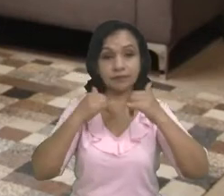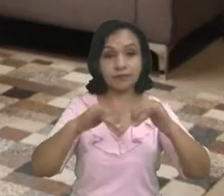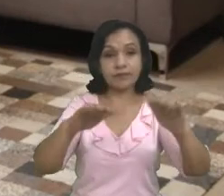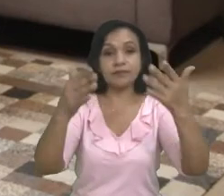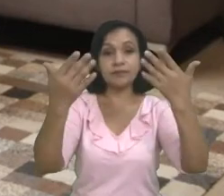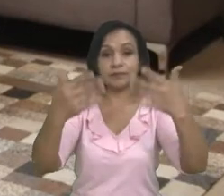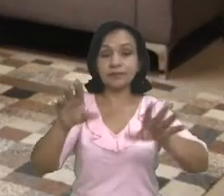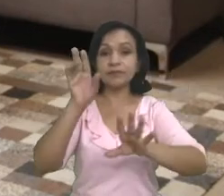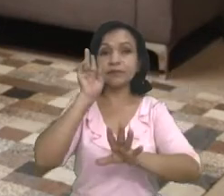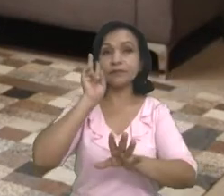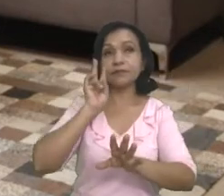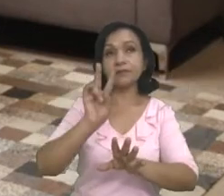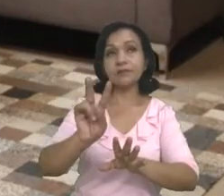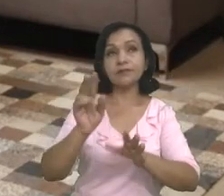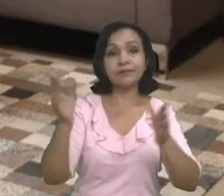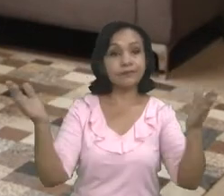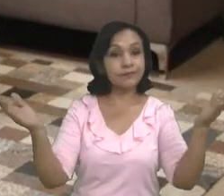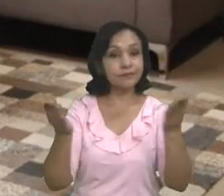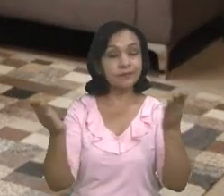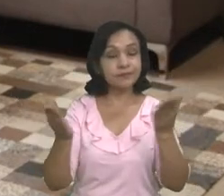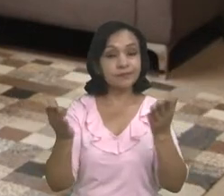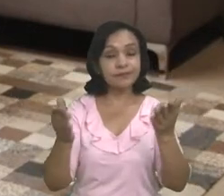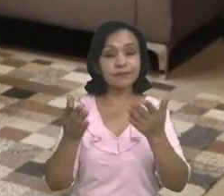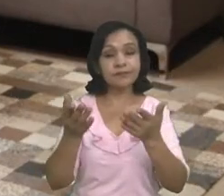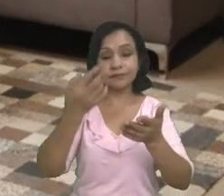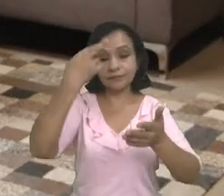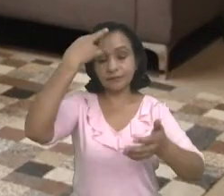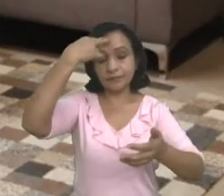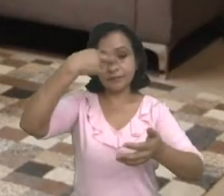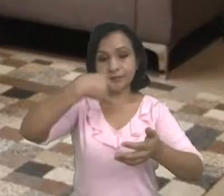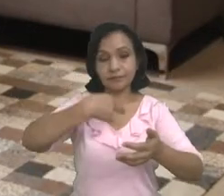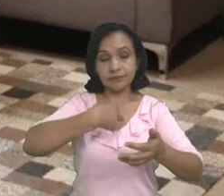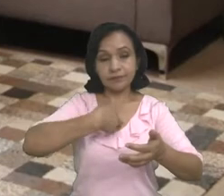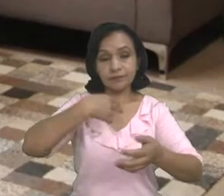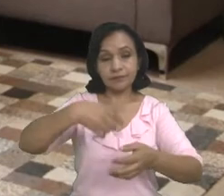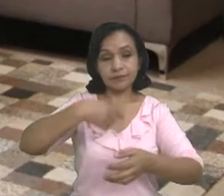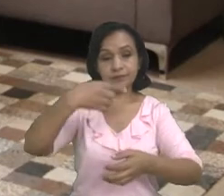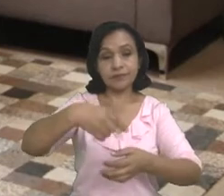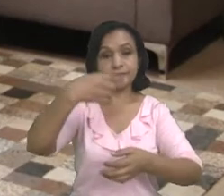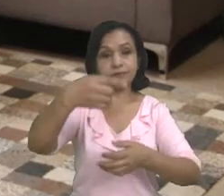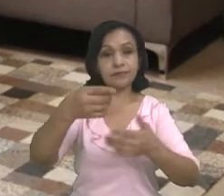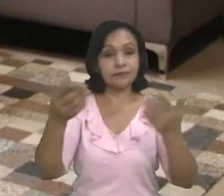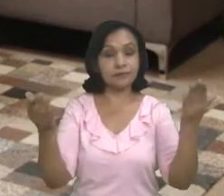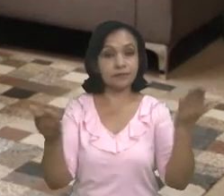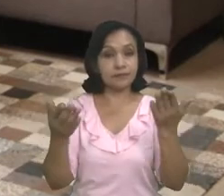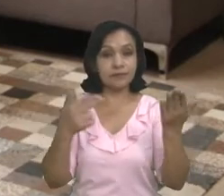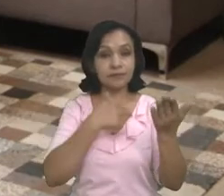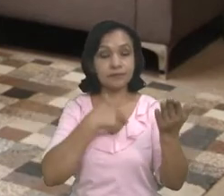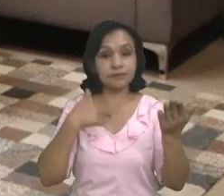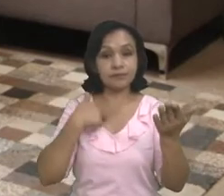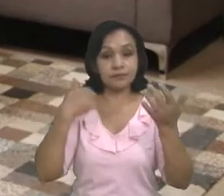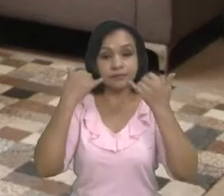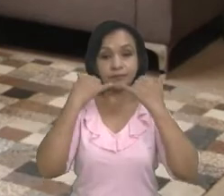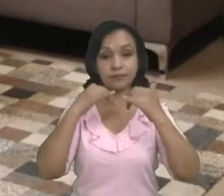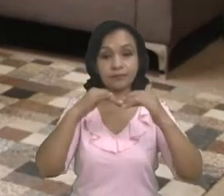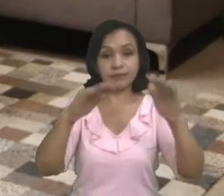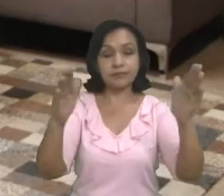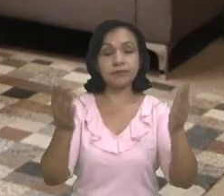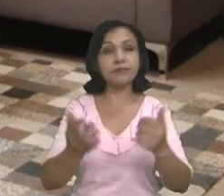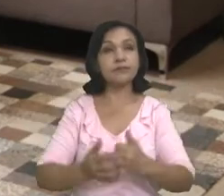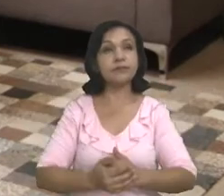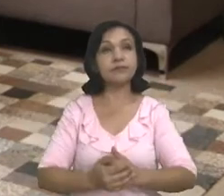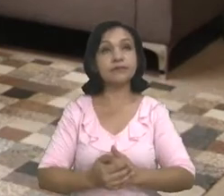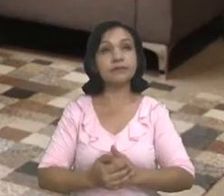hemos visto como cotidianamente en forma responsable diariamente se da un informe de parte de la